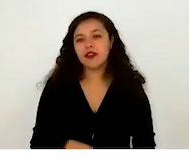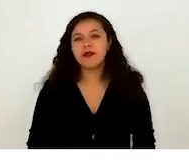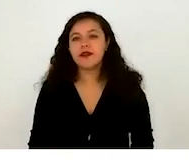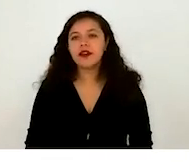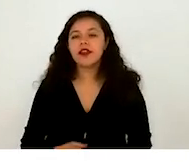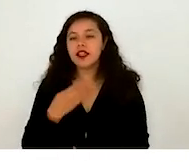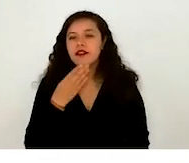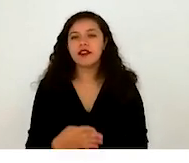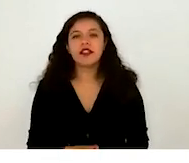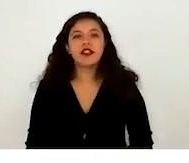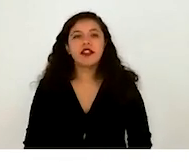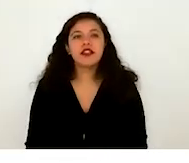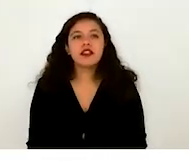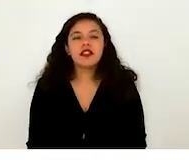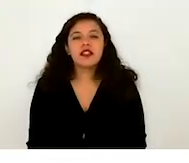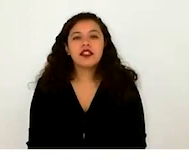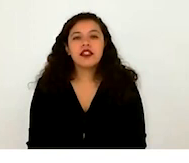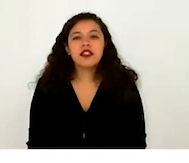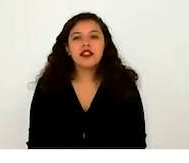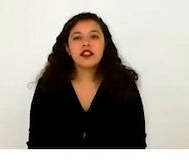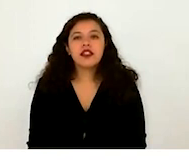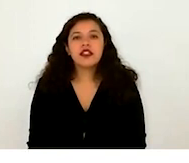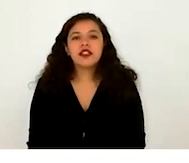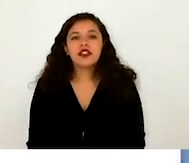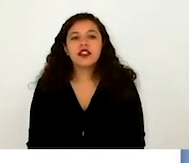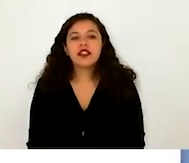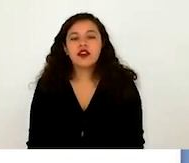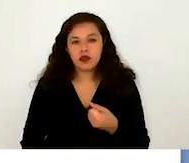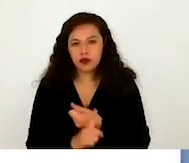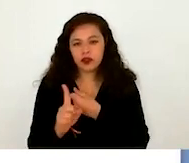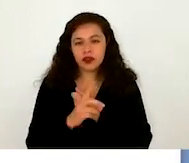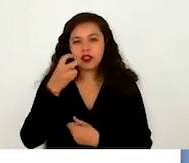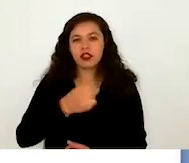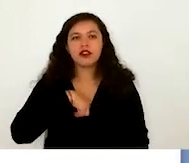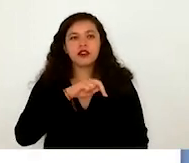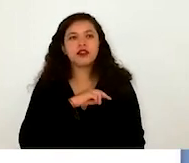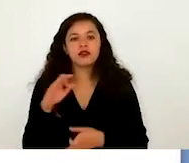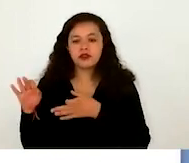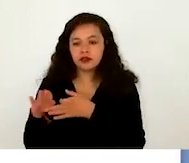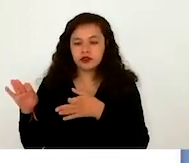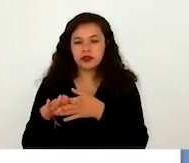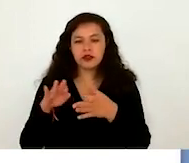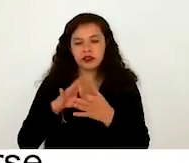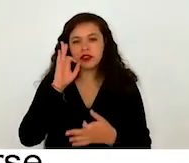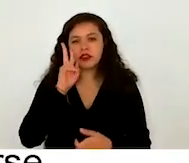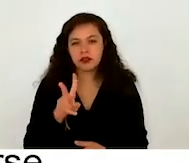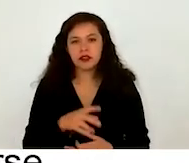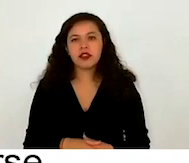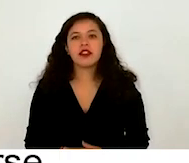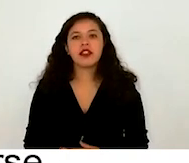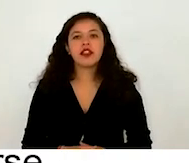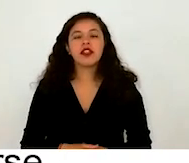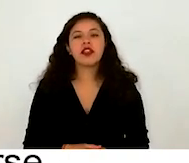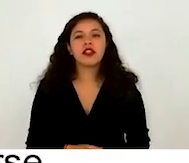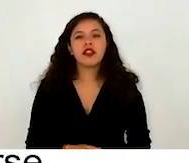críticos este este tipo de problemáticas las vamos a estar viendo constantemente y nosotros tendríamos